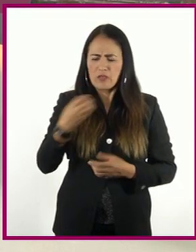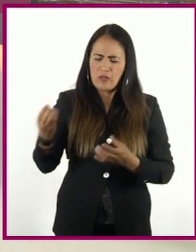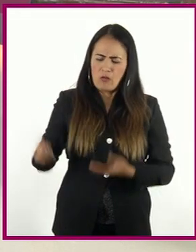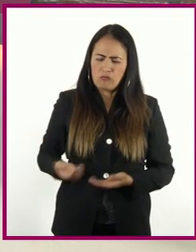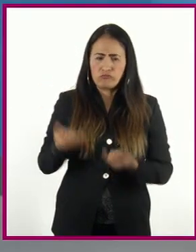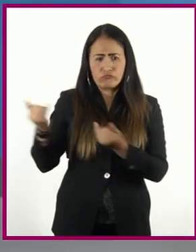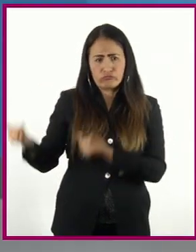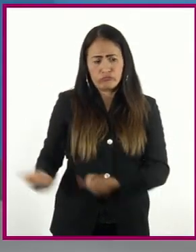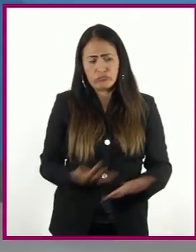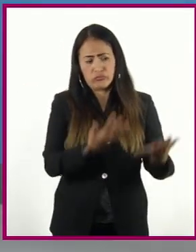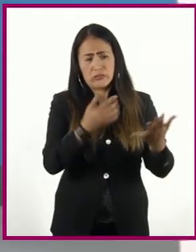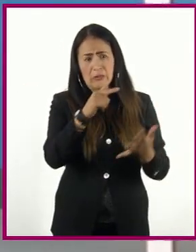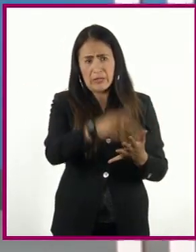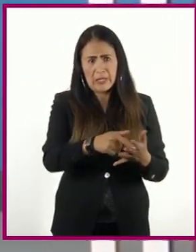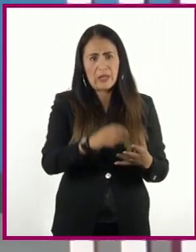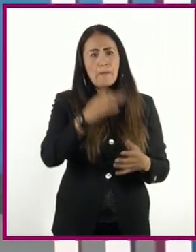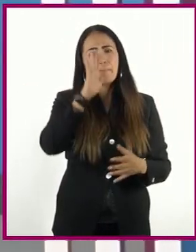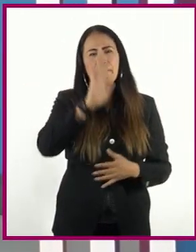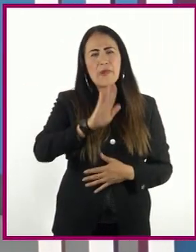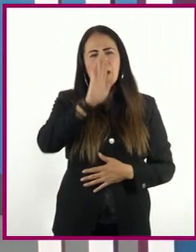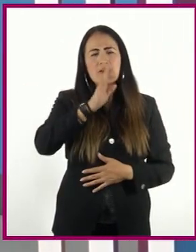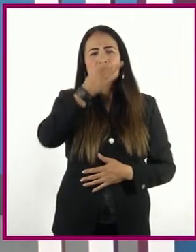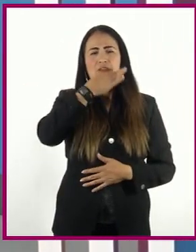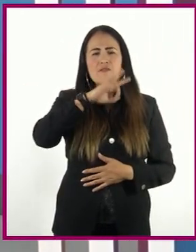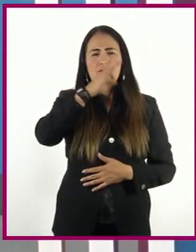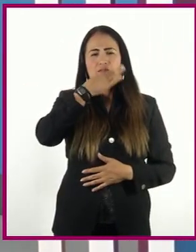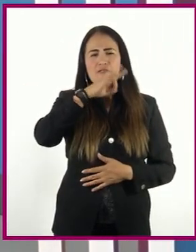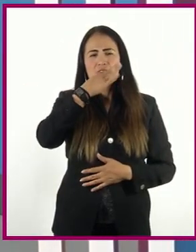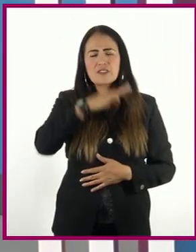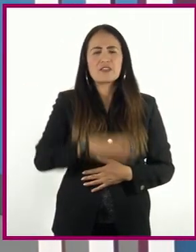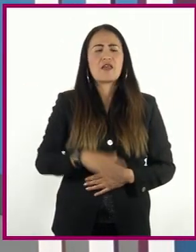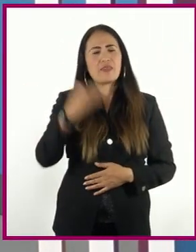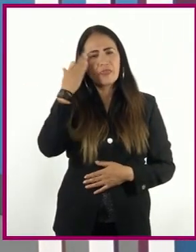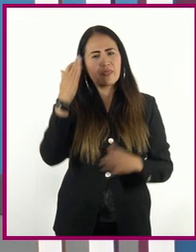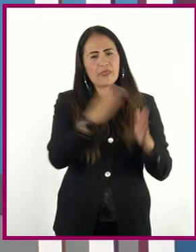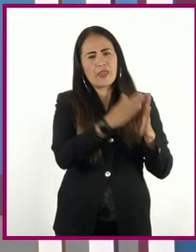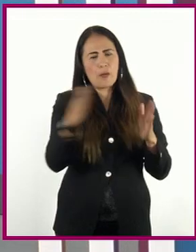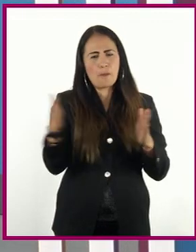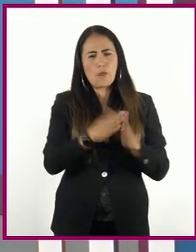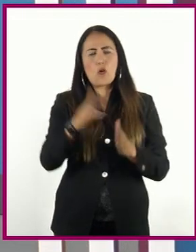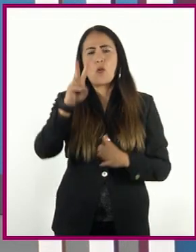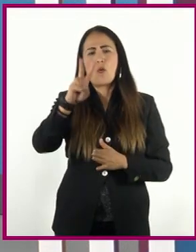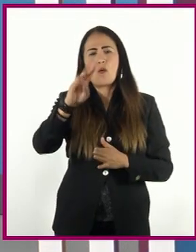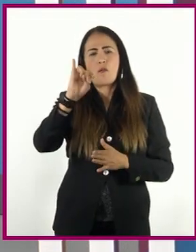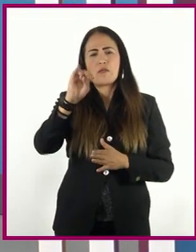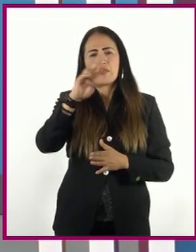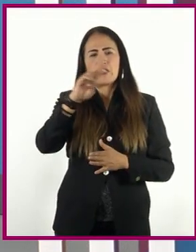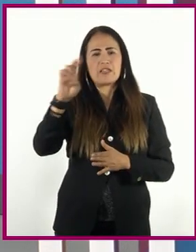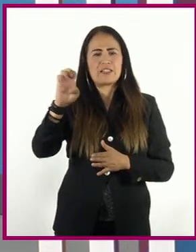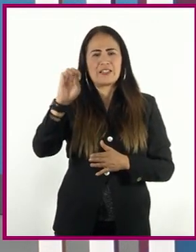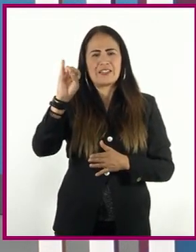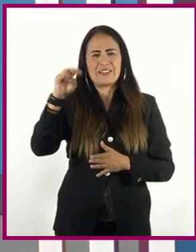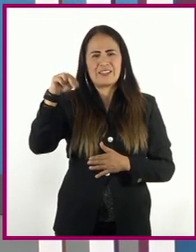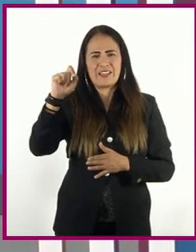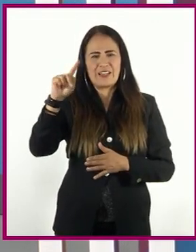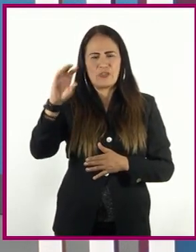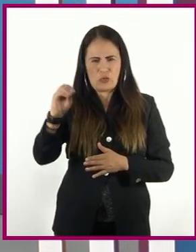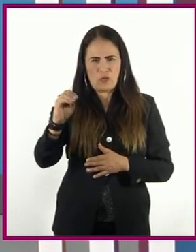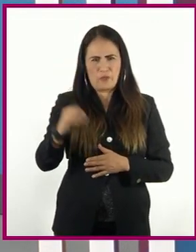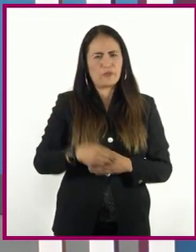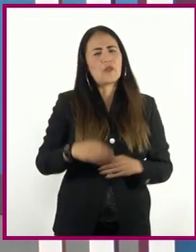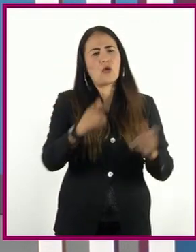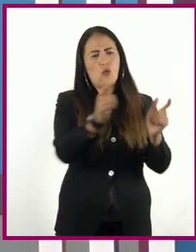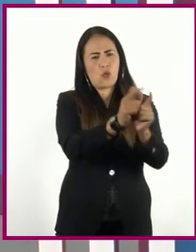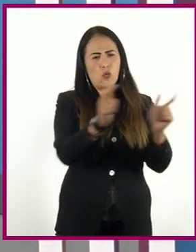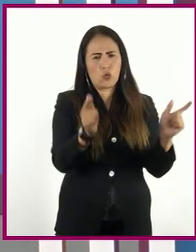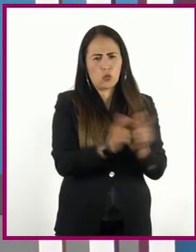festín. Como han estudiado, durante el virreinato, diversas prácticas y tradiciones indígenas fueron